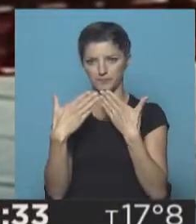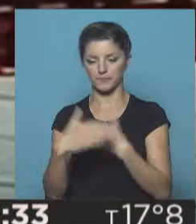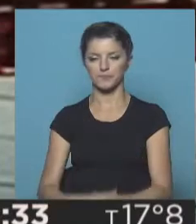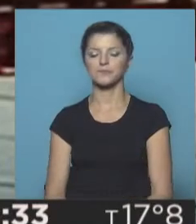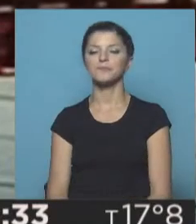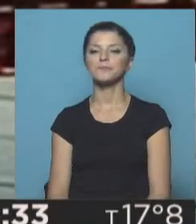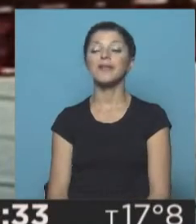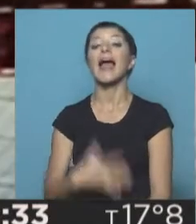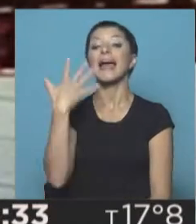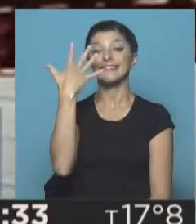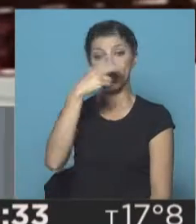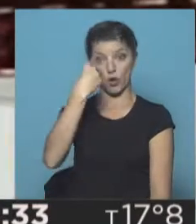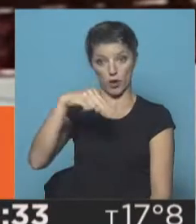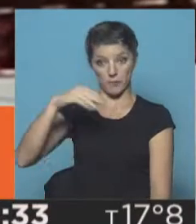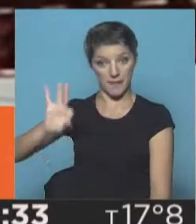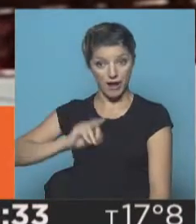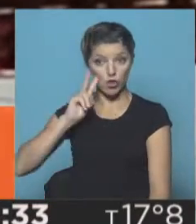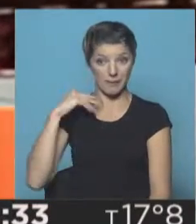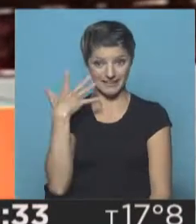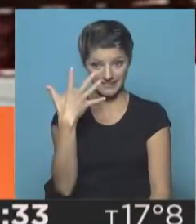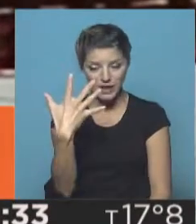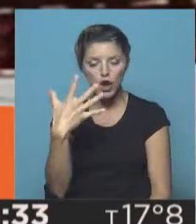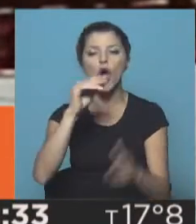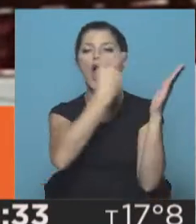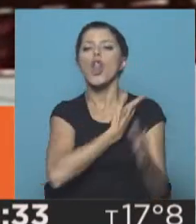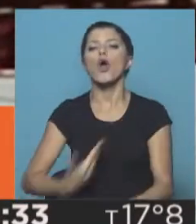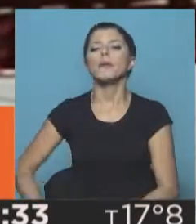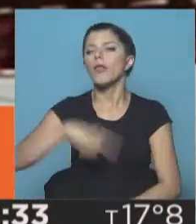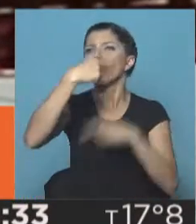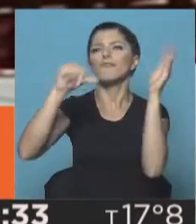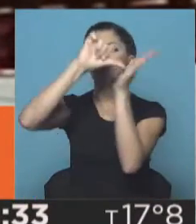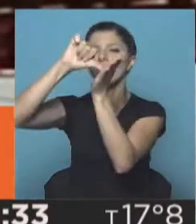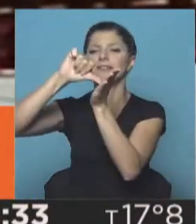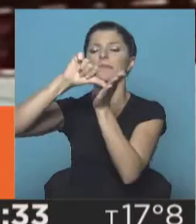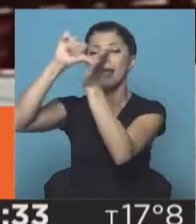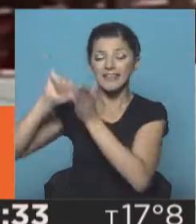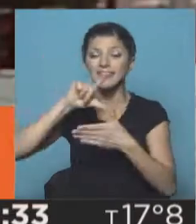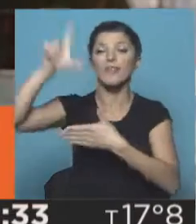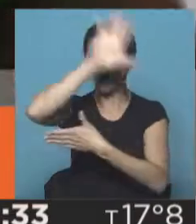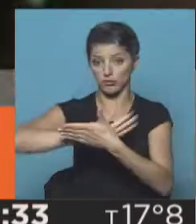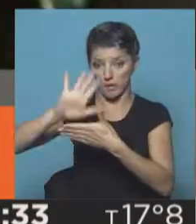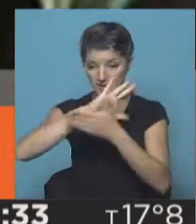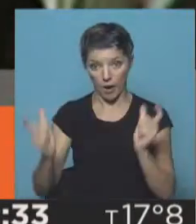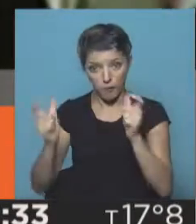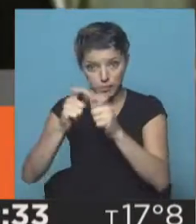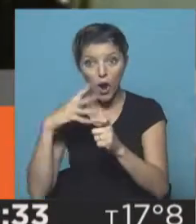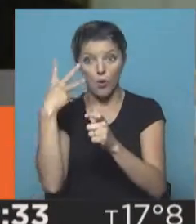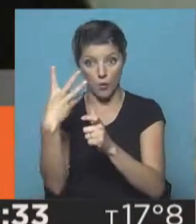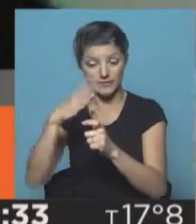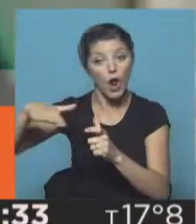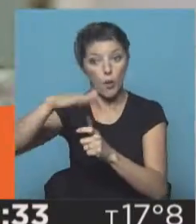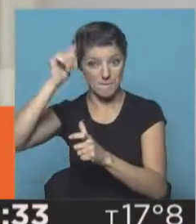El 5 de noviembre de 2005, los principales gobiernos latinoamericanos, reunidos en la Cuarta Cumbre de las Américas realizada en Mar del